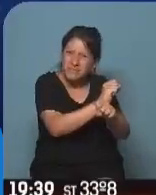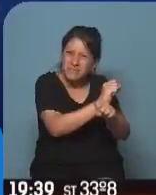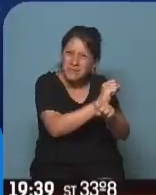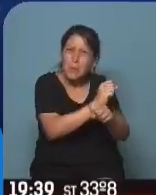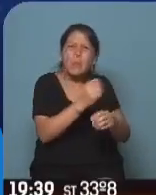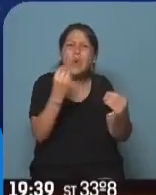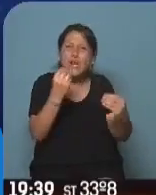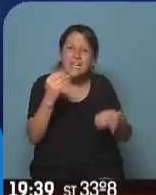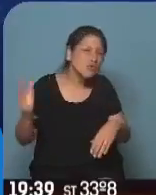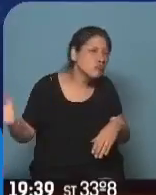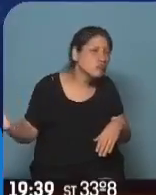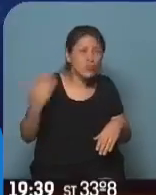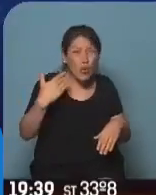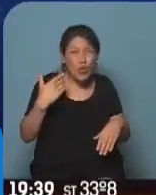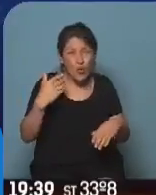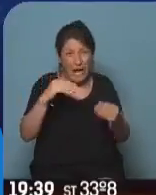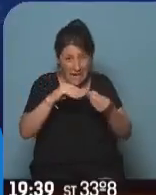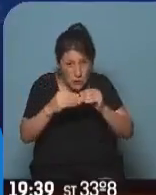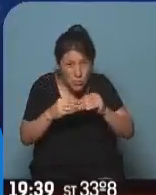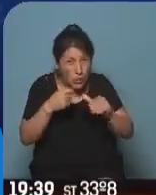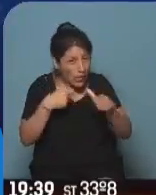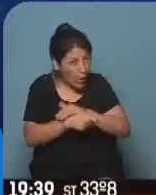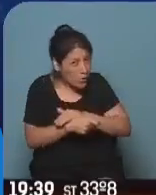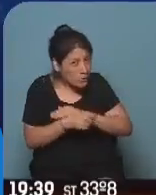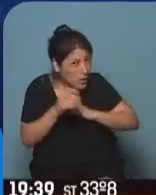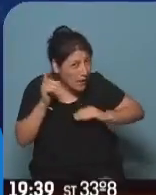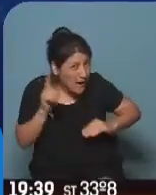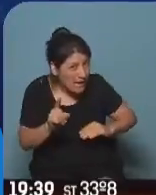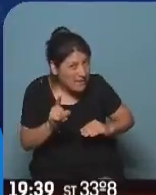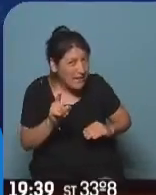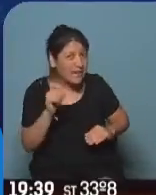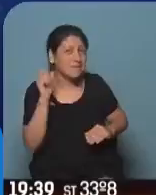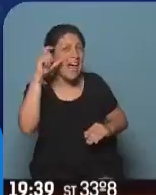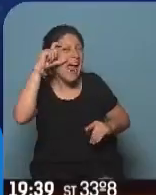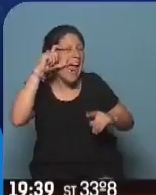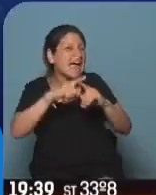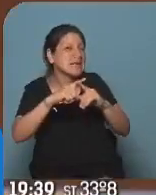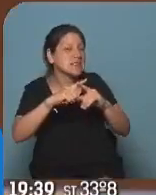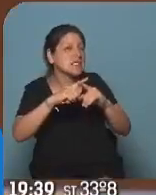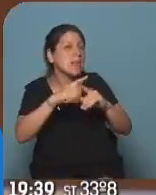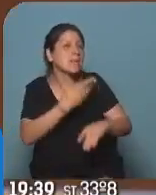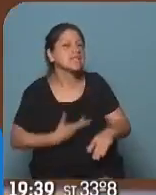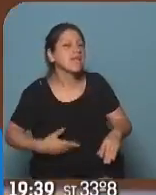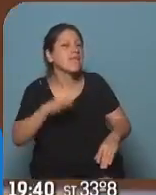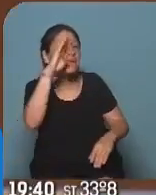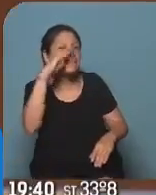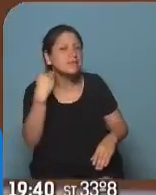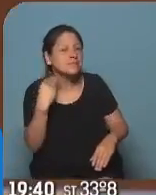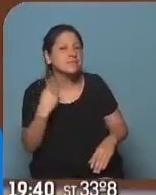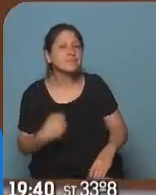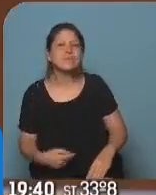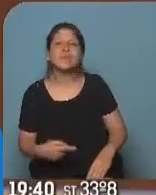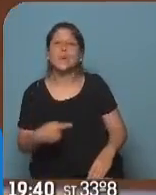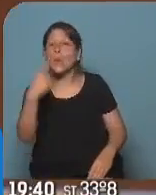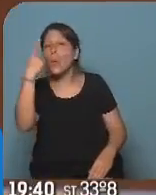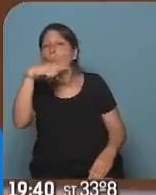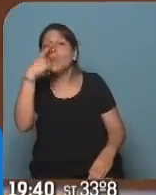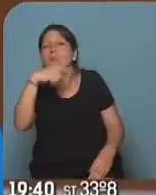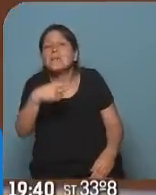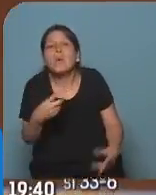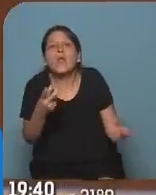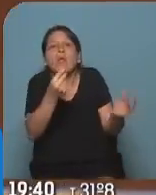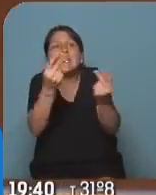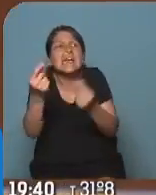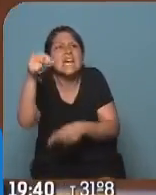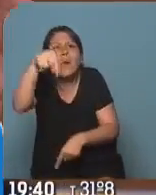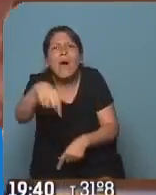porque toda esta corrupción, en definitiva, era de la expresidente. Lo último, ¿dónde está gran parte de ese dinero?